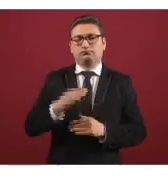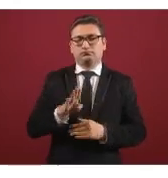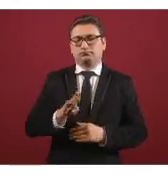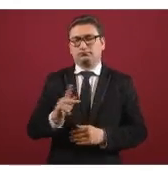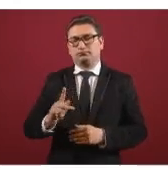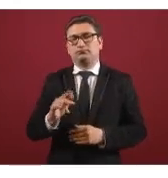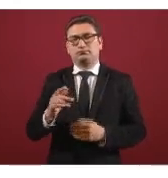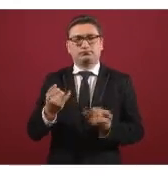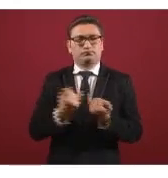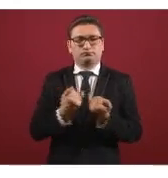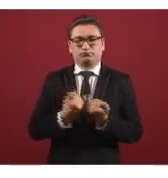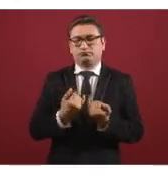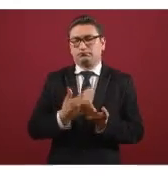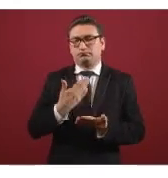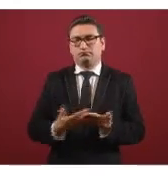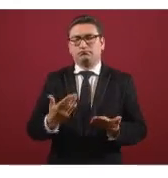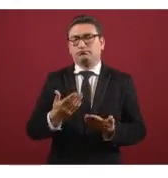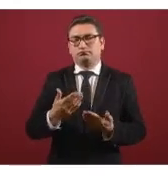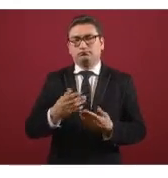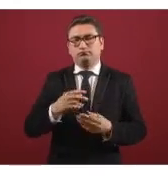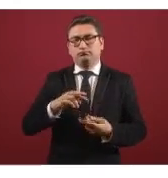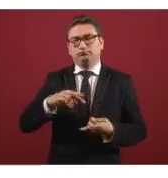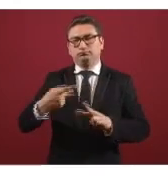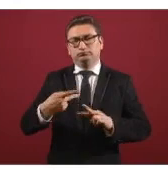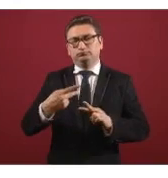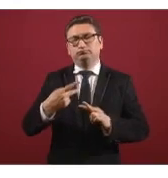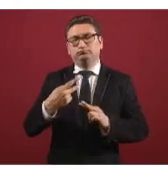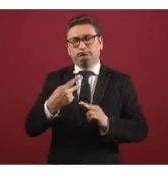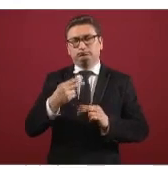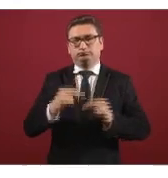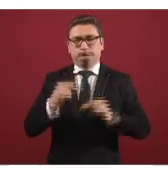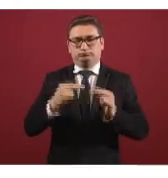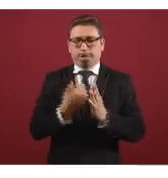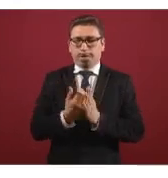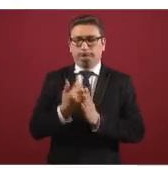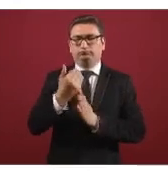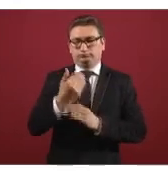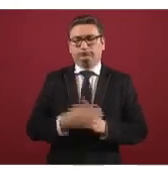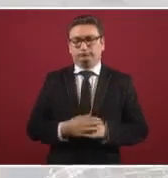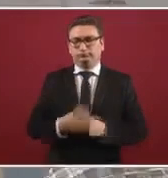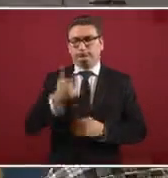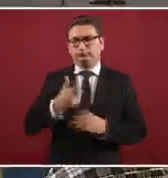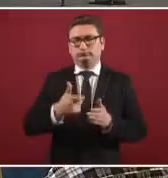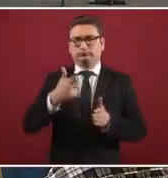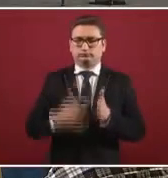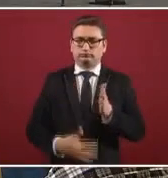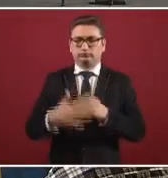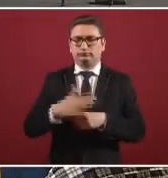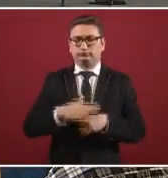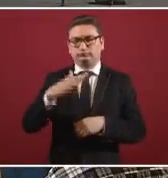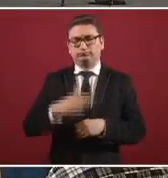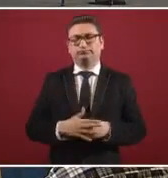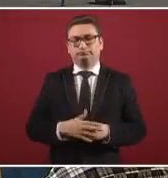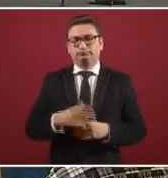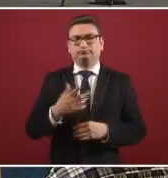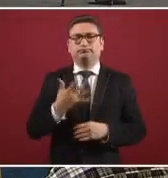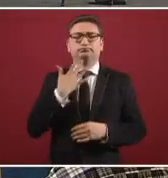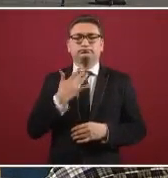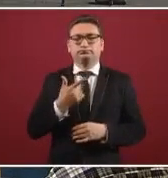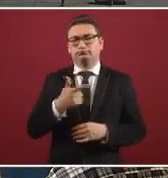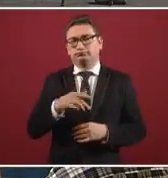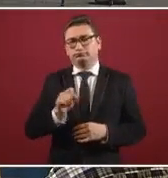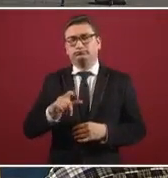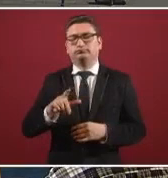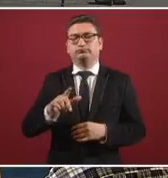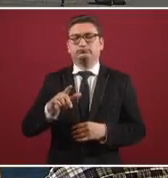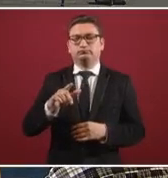ha venido al contrario subiendo su margen. Los más económicos con el menor margen, la Gas, Orsan